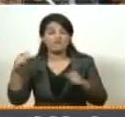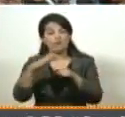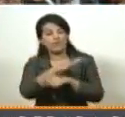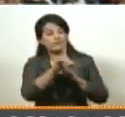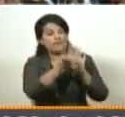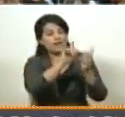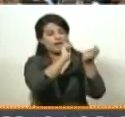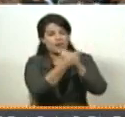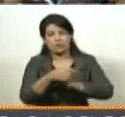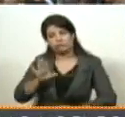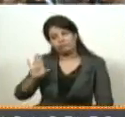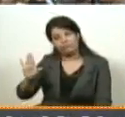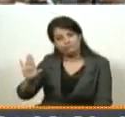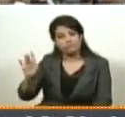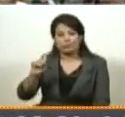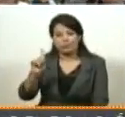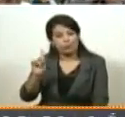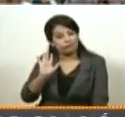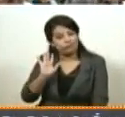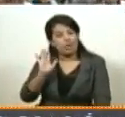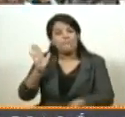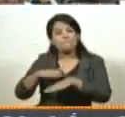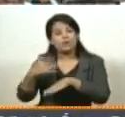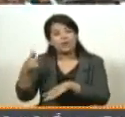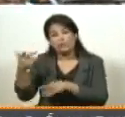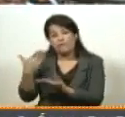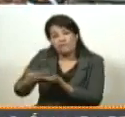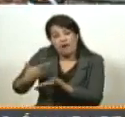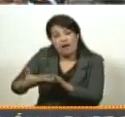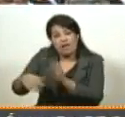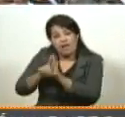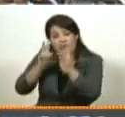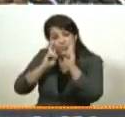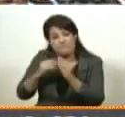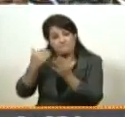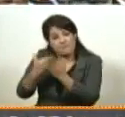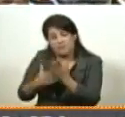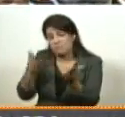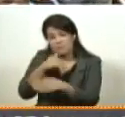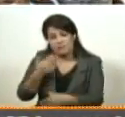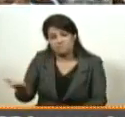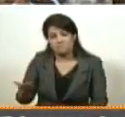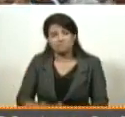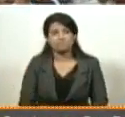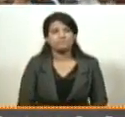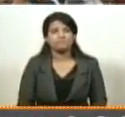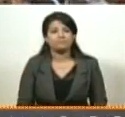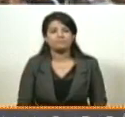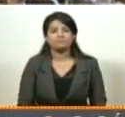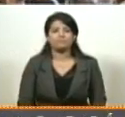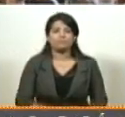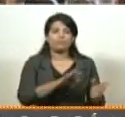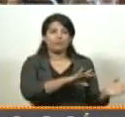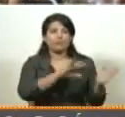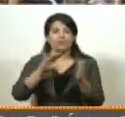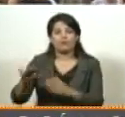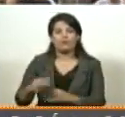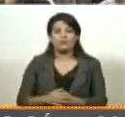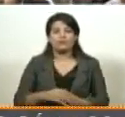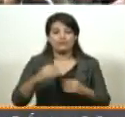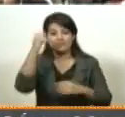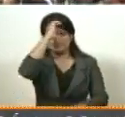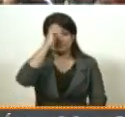aquí, puesto que no tiene ningún tipo de validez jurídica. Erika Ortega, Russia Today.